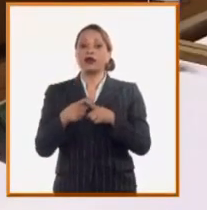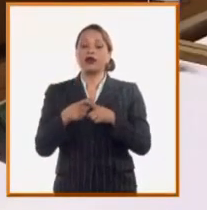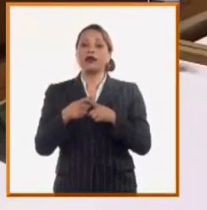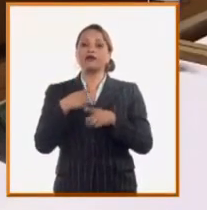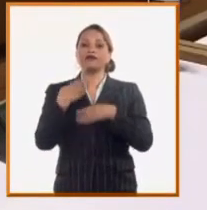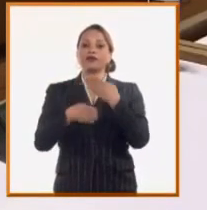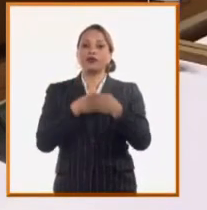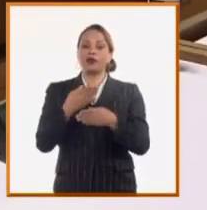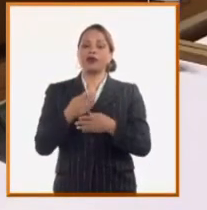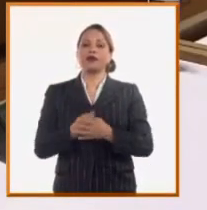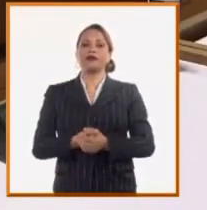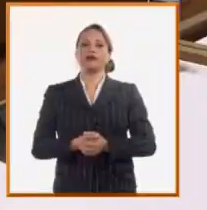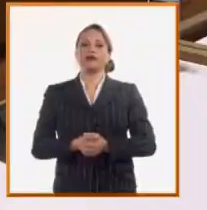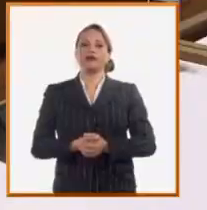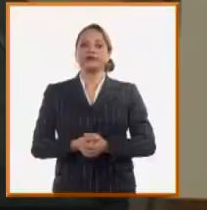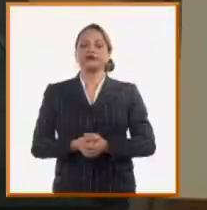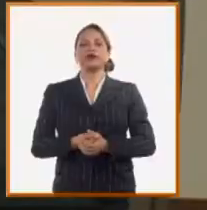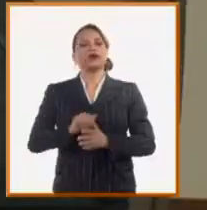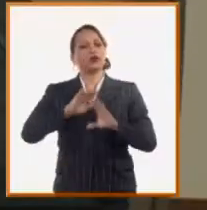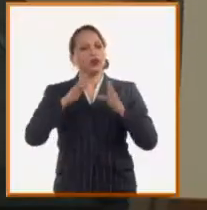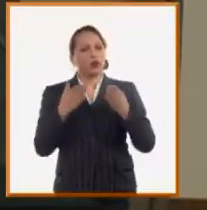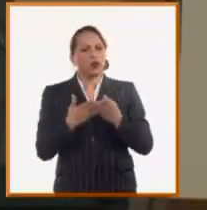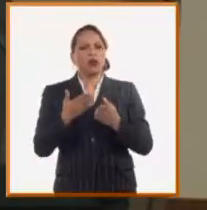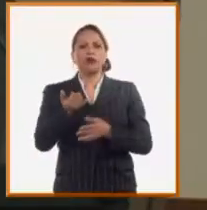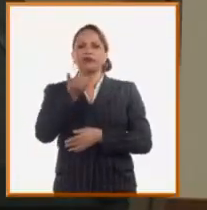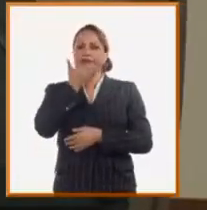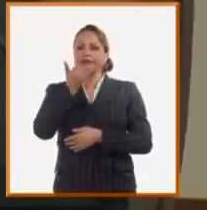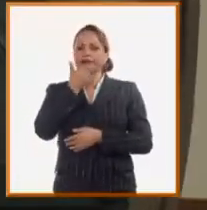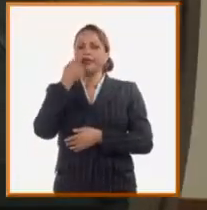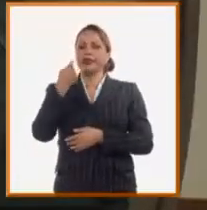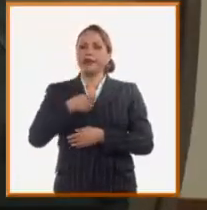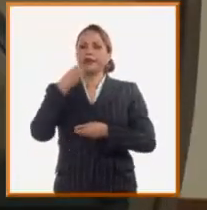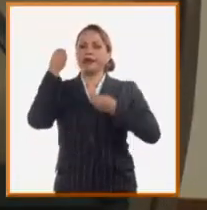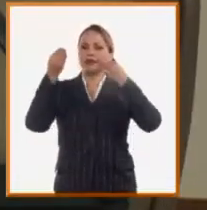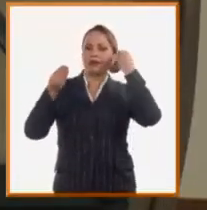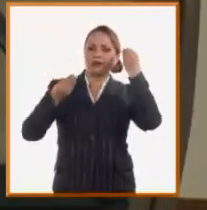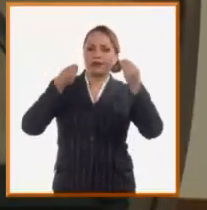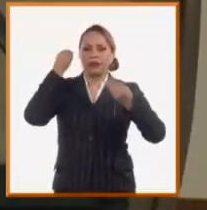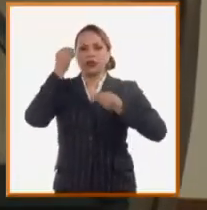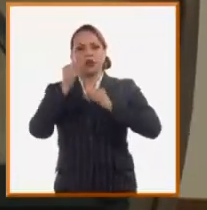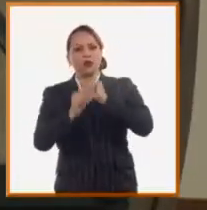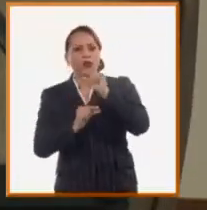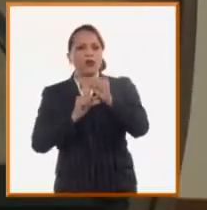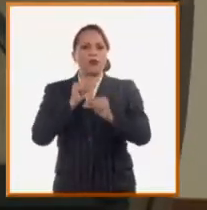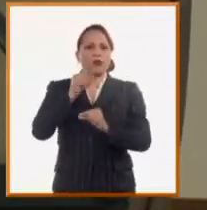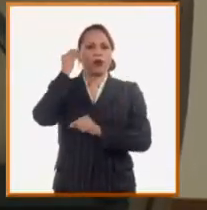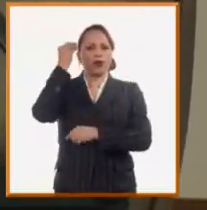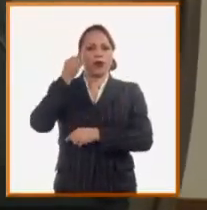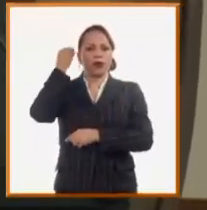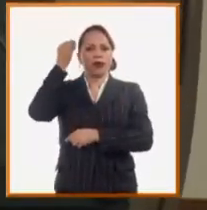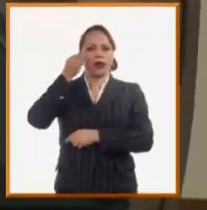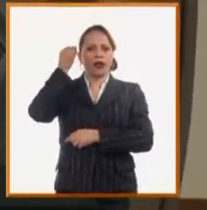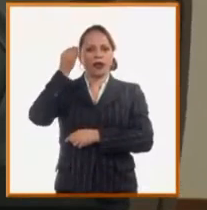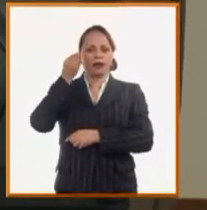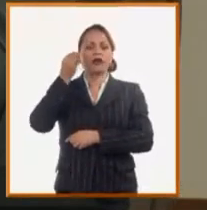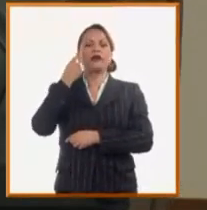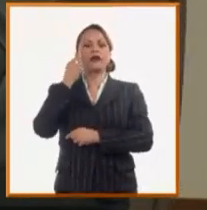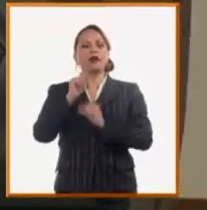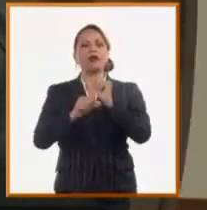Esos errores hay que analizarlos, los hemos analizado y se van a ir, en las medidas también hay un grupo de medidas que van a ir